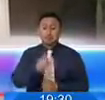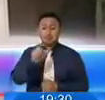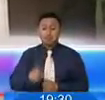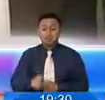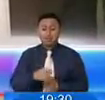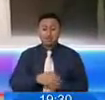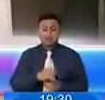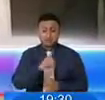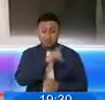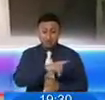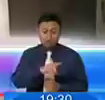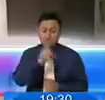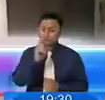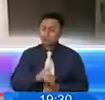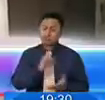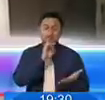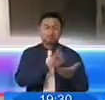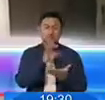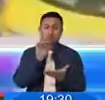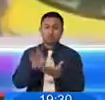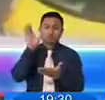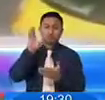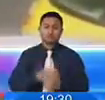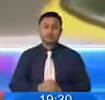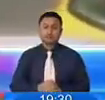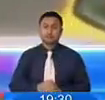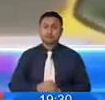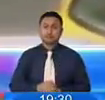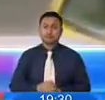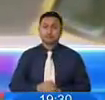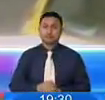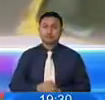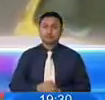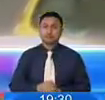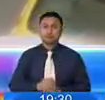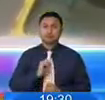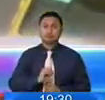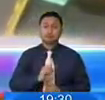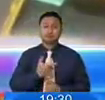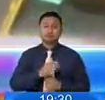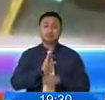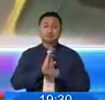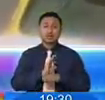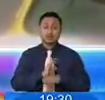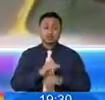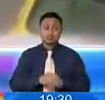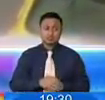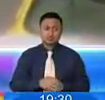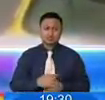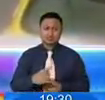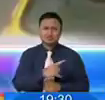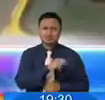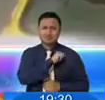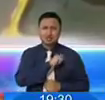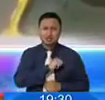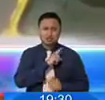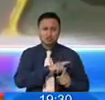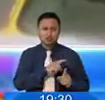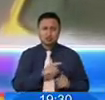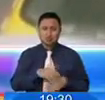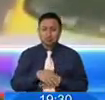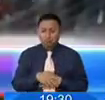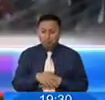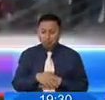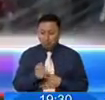inconscientes tienen que ser separadas de la institución. A esto se suma la pasividad de los testigos. Muchos cuestionan la actitud de no hacer